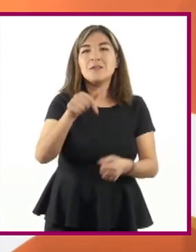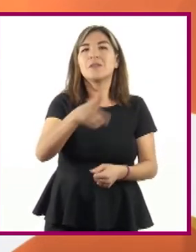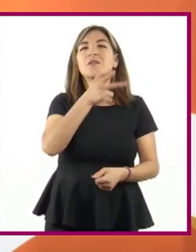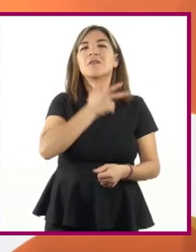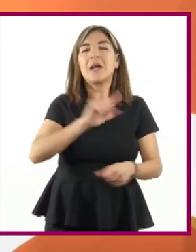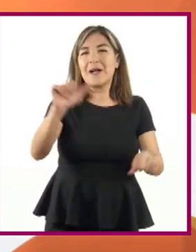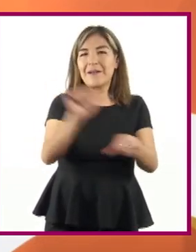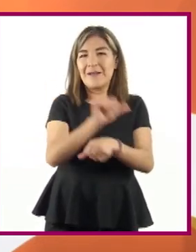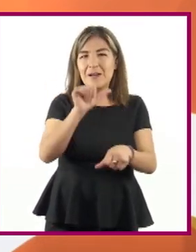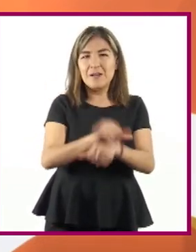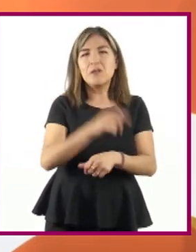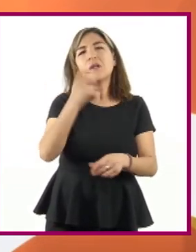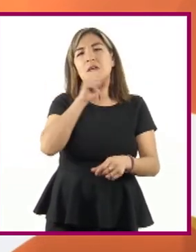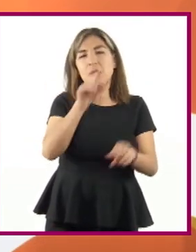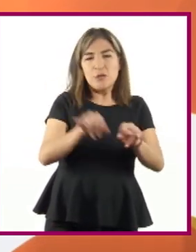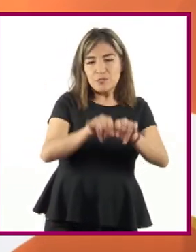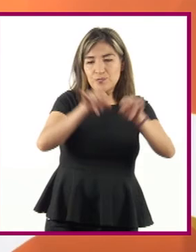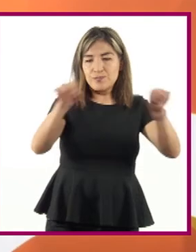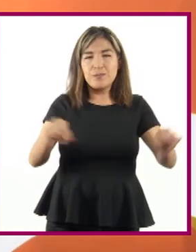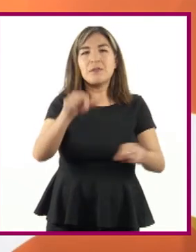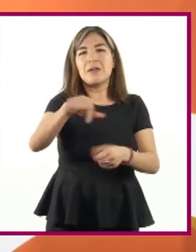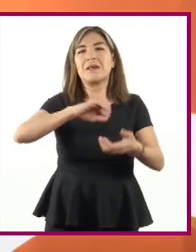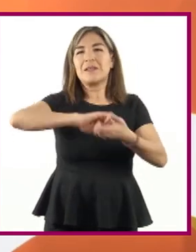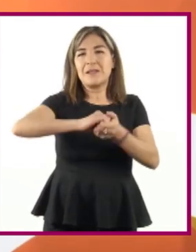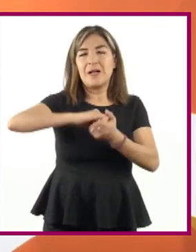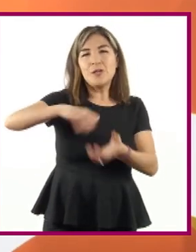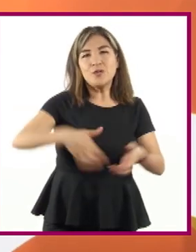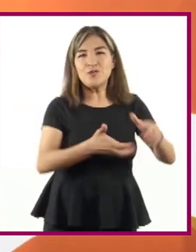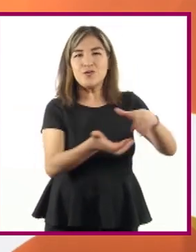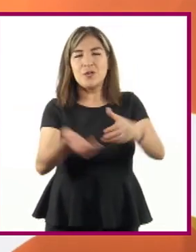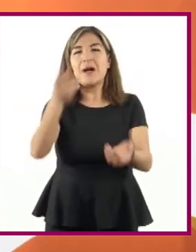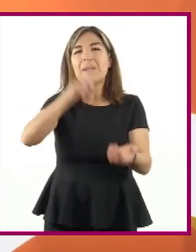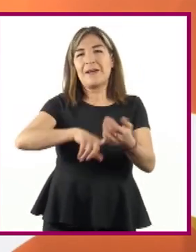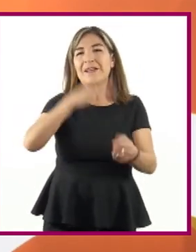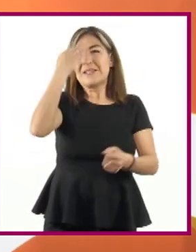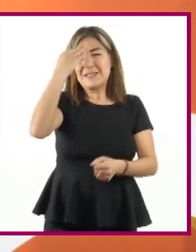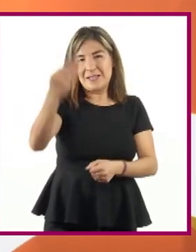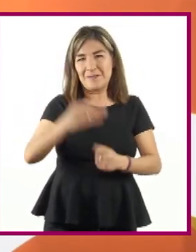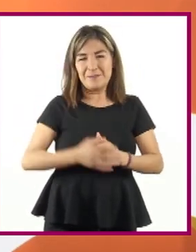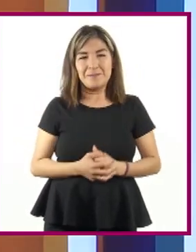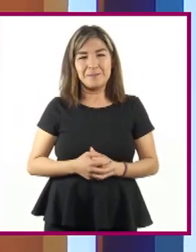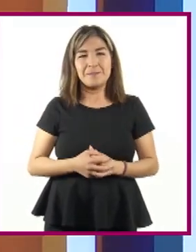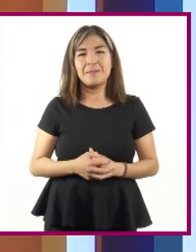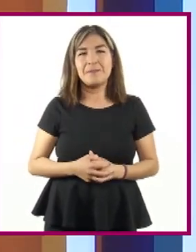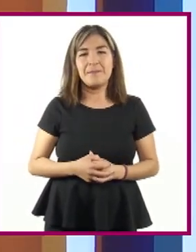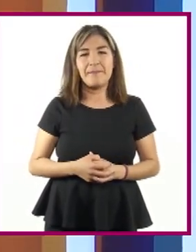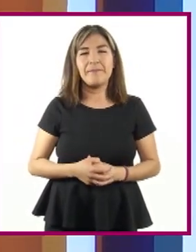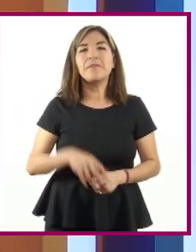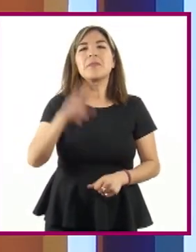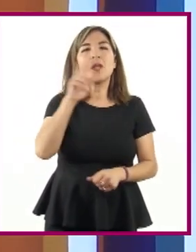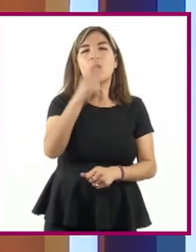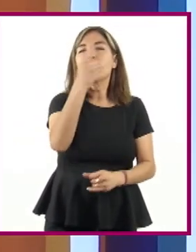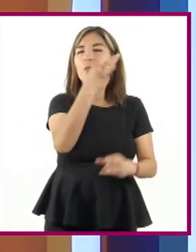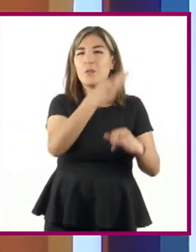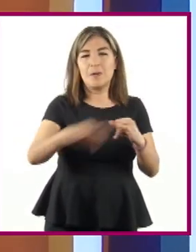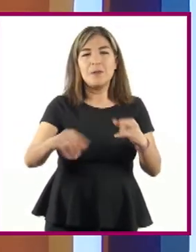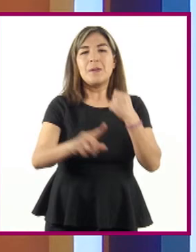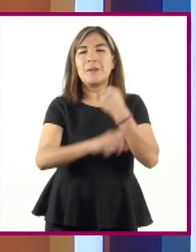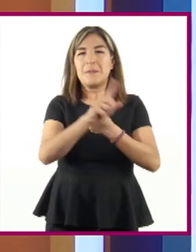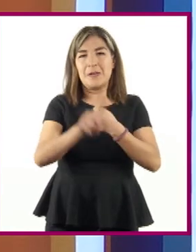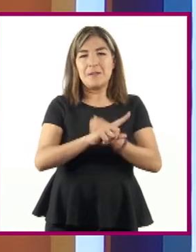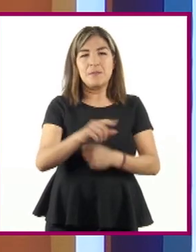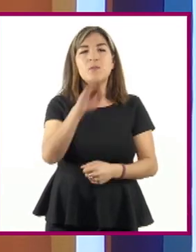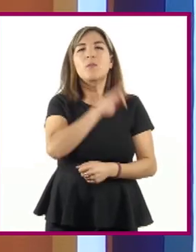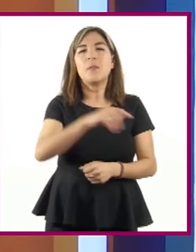un automóvil o la distancia recorrida por un tráiler en un intervalo de tiempo determinado. Veamos una última situación en